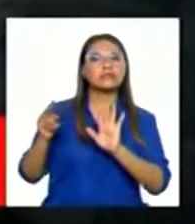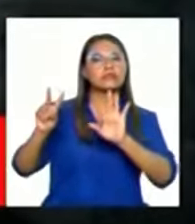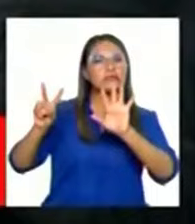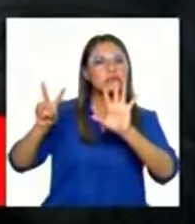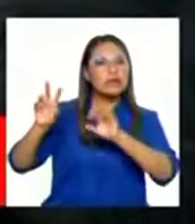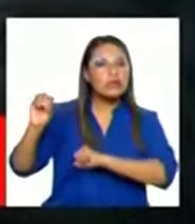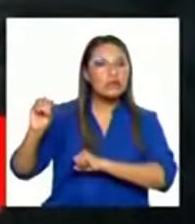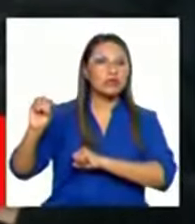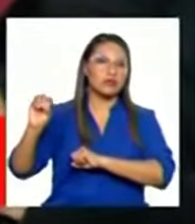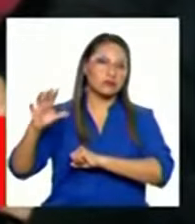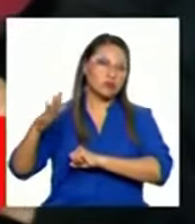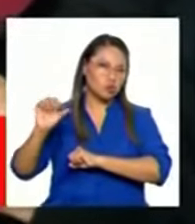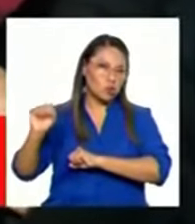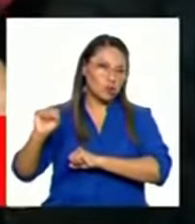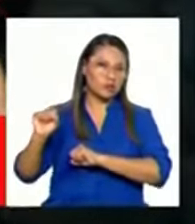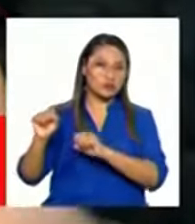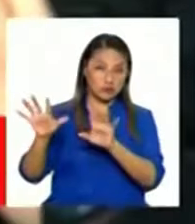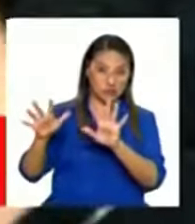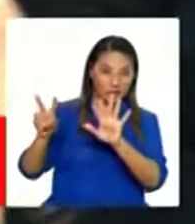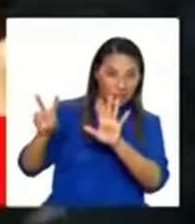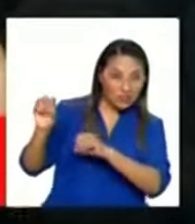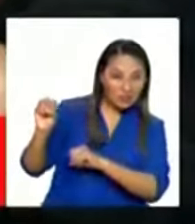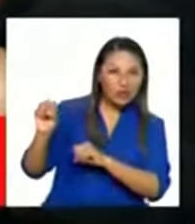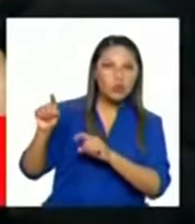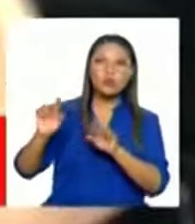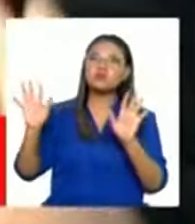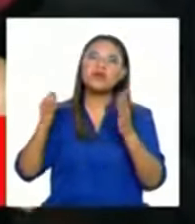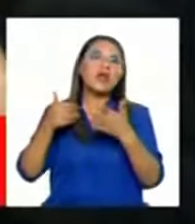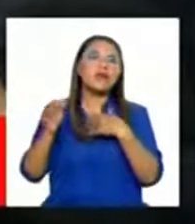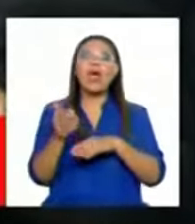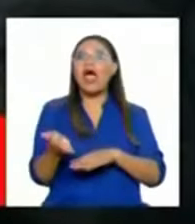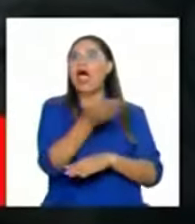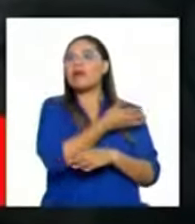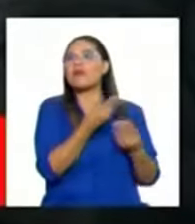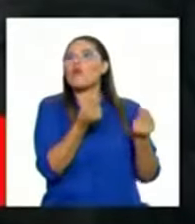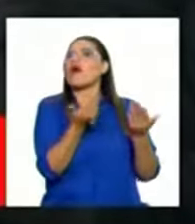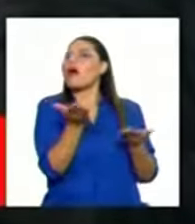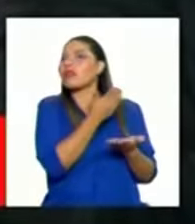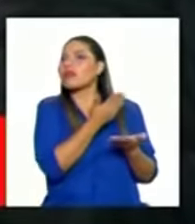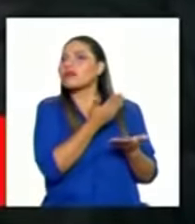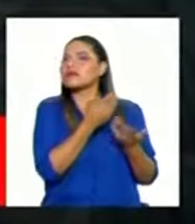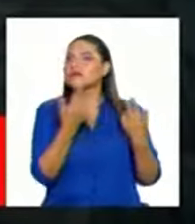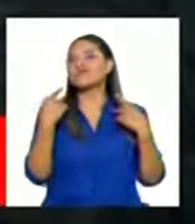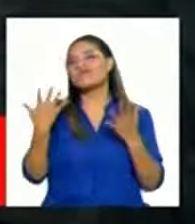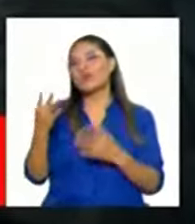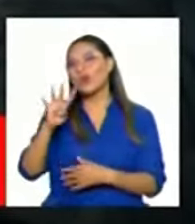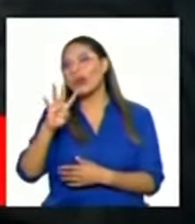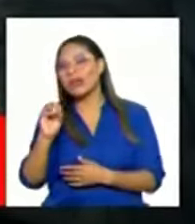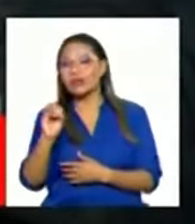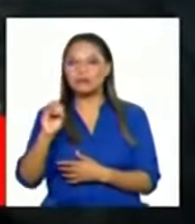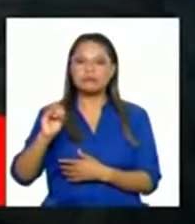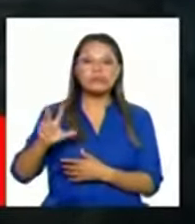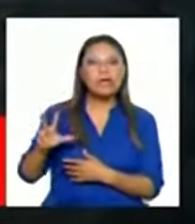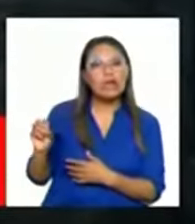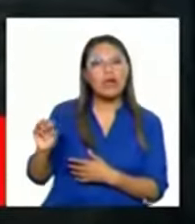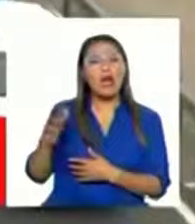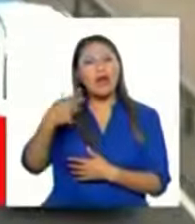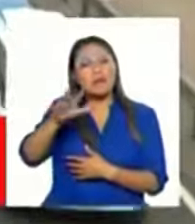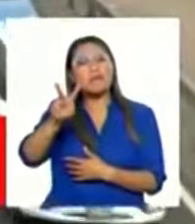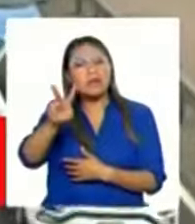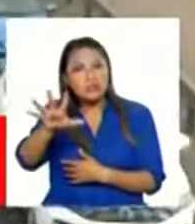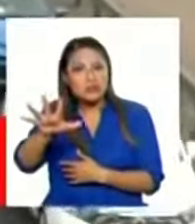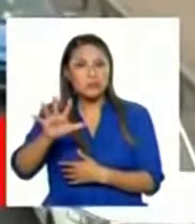soles aproximadamente. Aproximadamente 70 soles. En un día normal, ¿cuánto es lo que le cobran? 40, 30, a veces